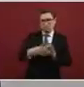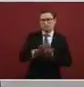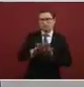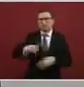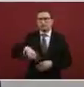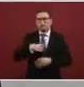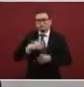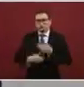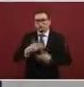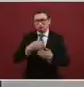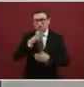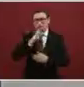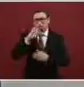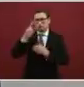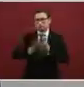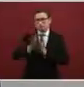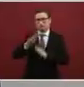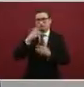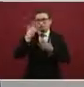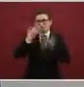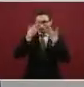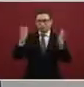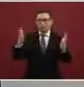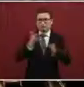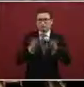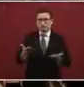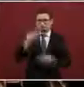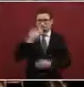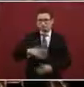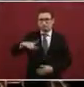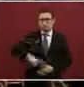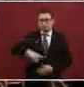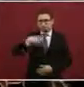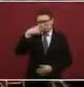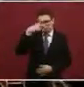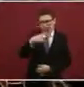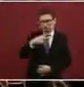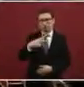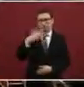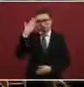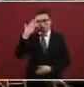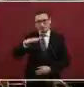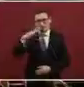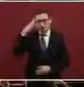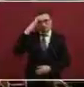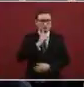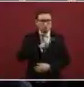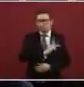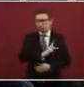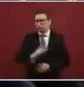la inmensa mayoría, como ustedes saben, ahora encabezado el gobierno de México por Andrés Manuel López Obrador, que es su símbolo en nuestro